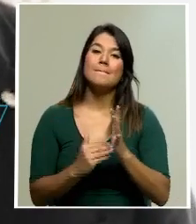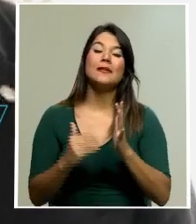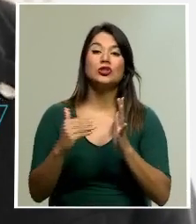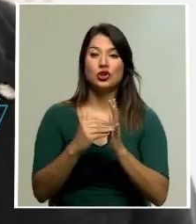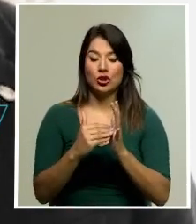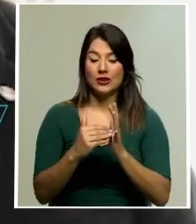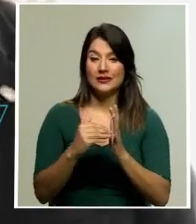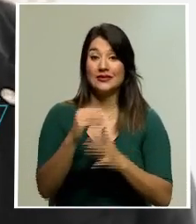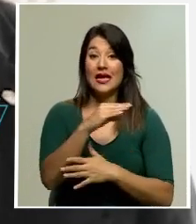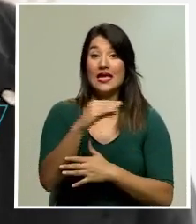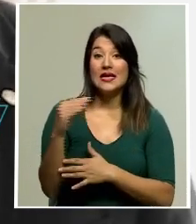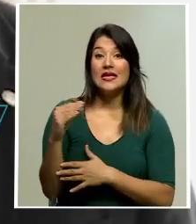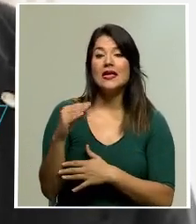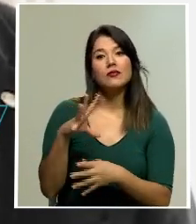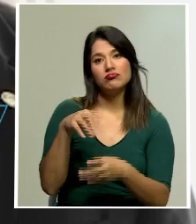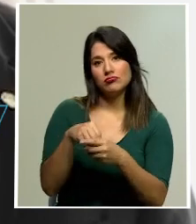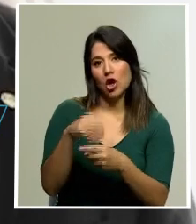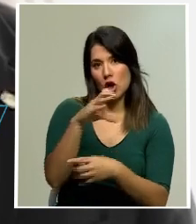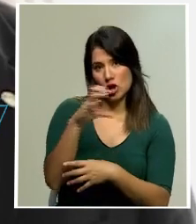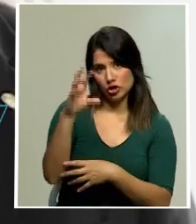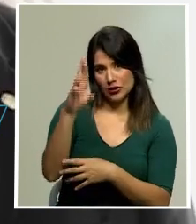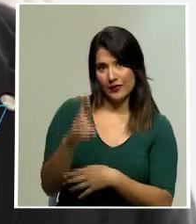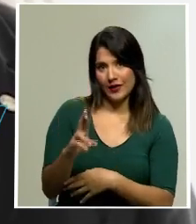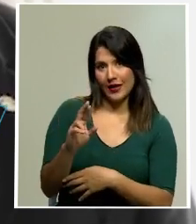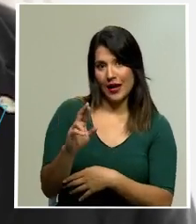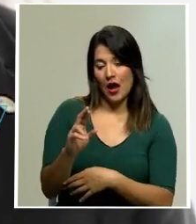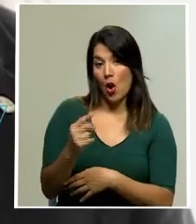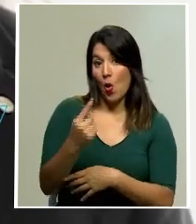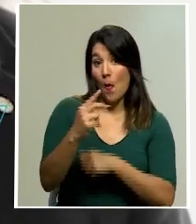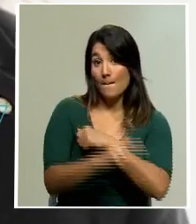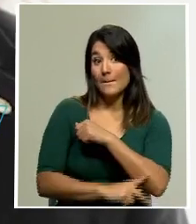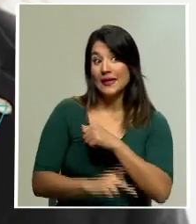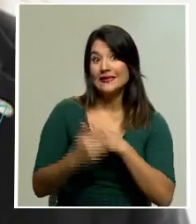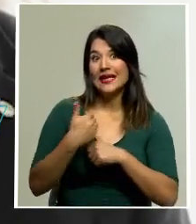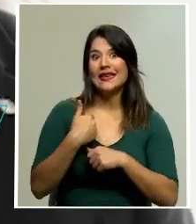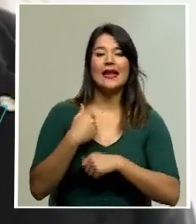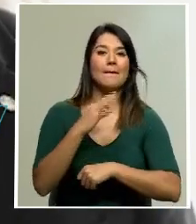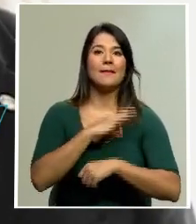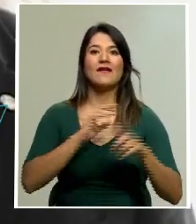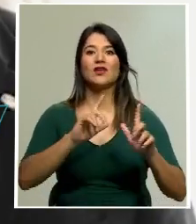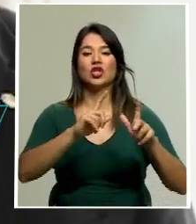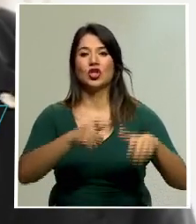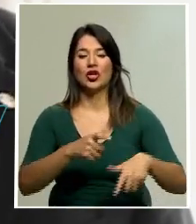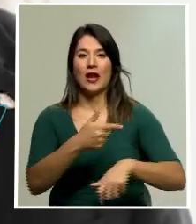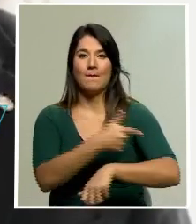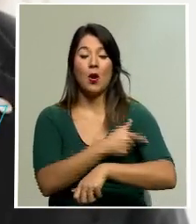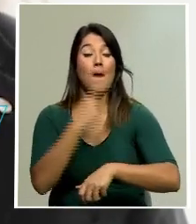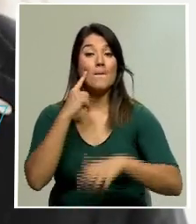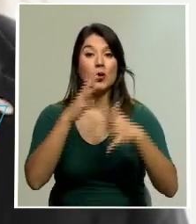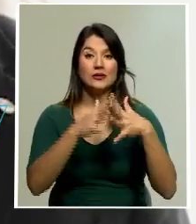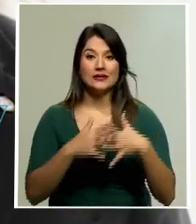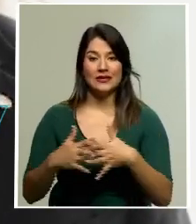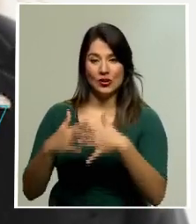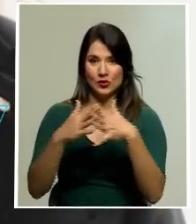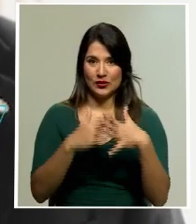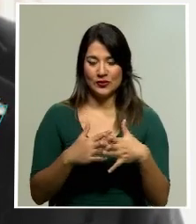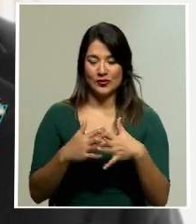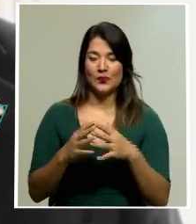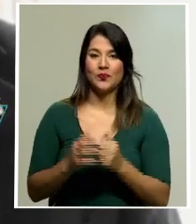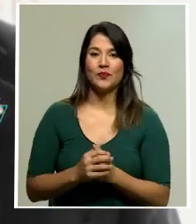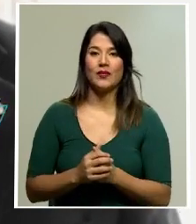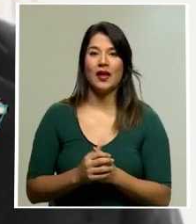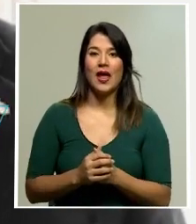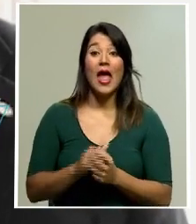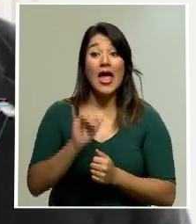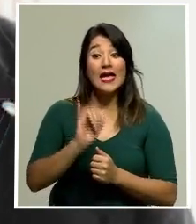ellas y donde se incluye a Costa Rica como uno de los beneficiados directos de esta donación. gestiones